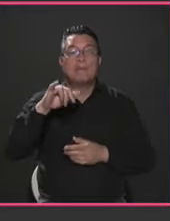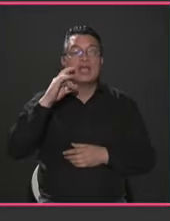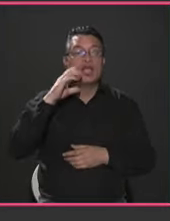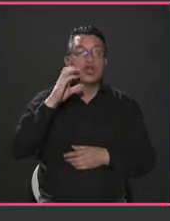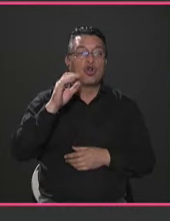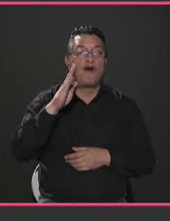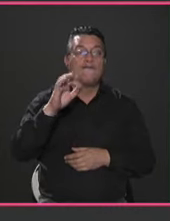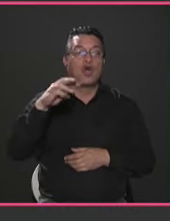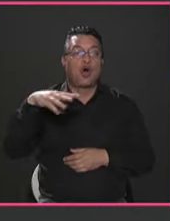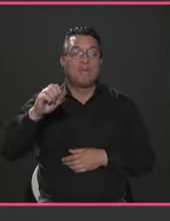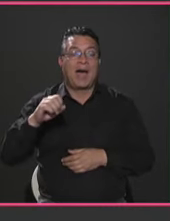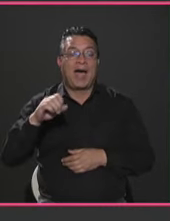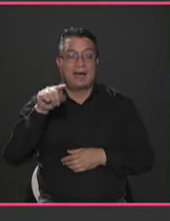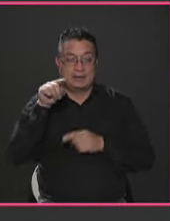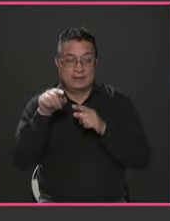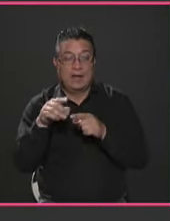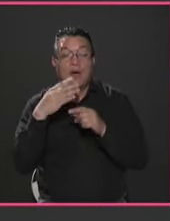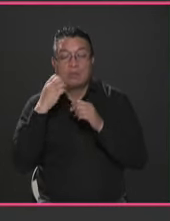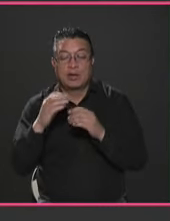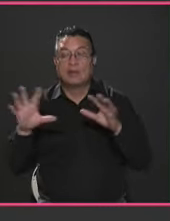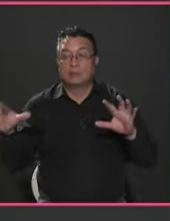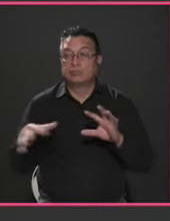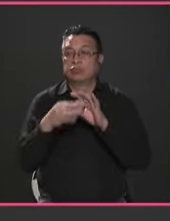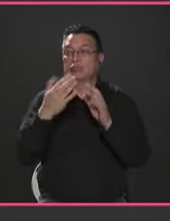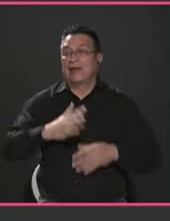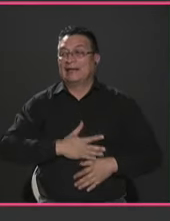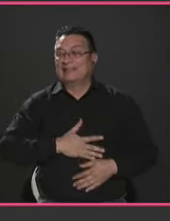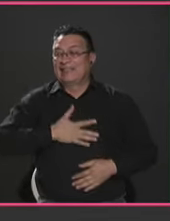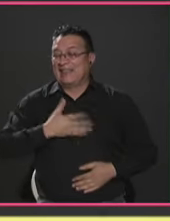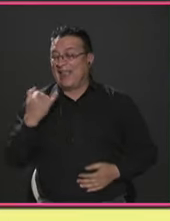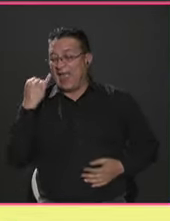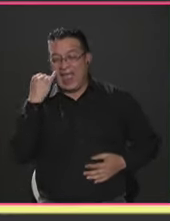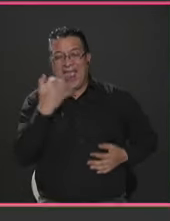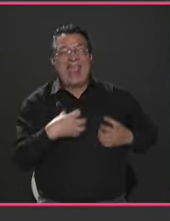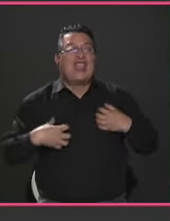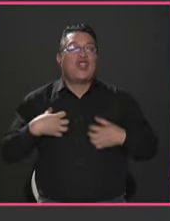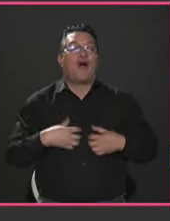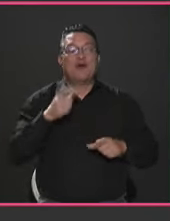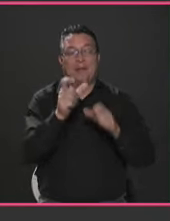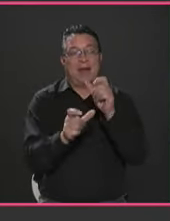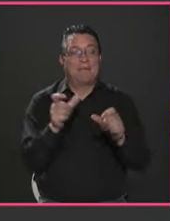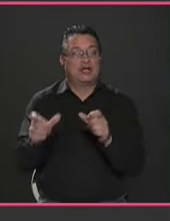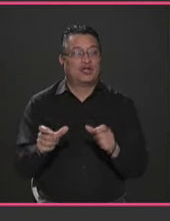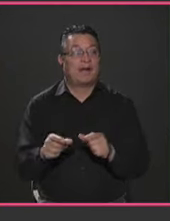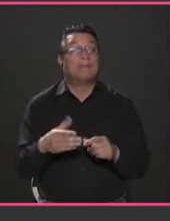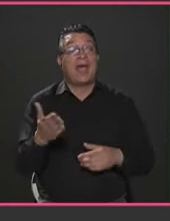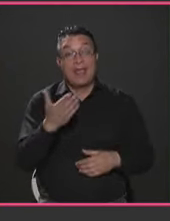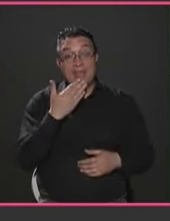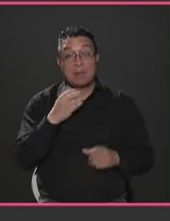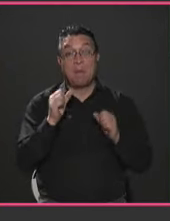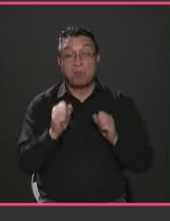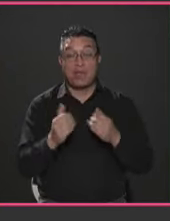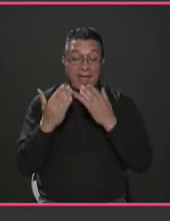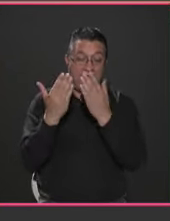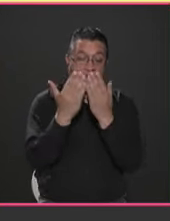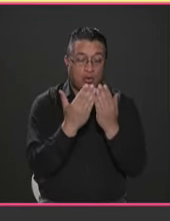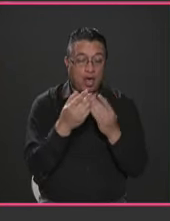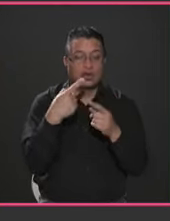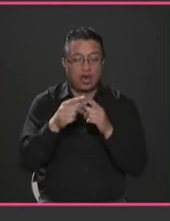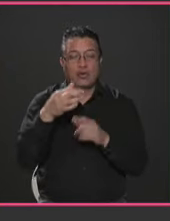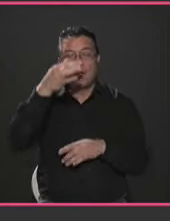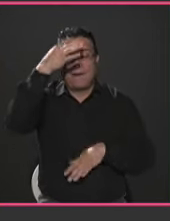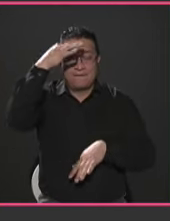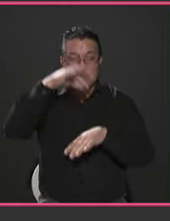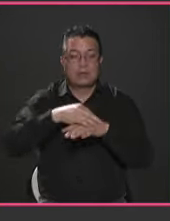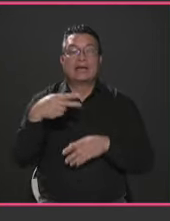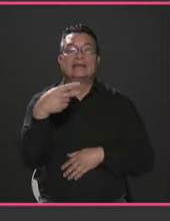si Existe algún desbalance que muchas veces está asociado con sintomatología incómoda para las pacientes también podemos estudiar todas las infecciones de transmisión